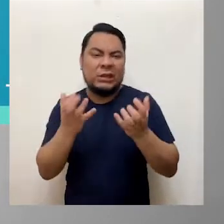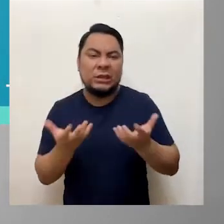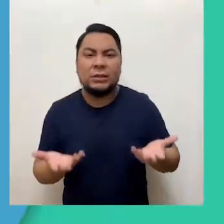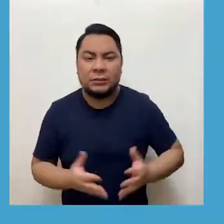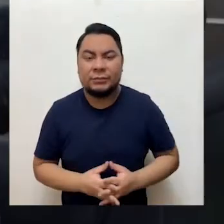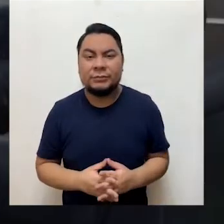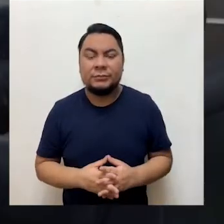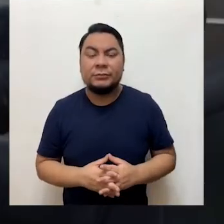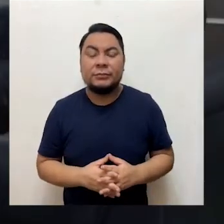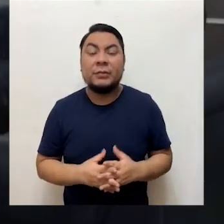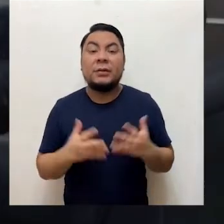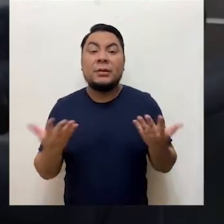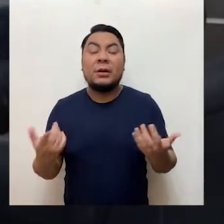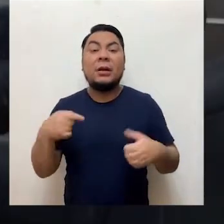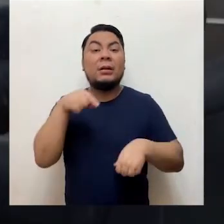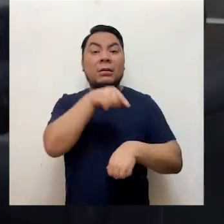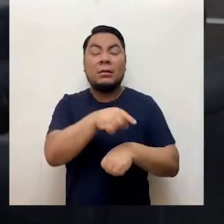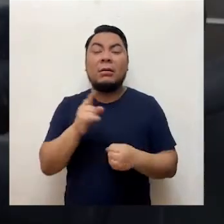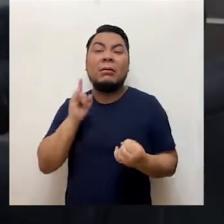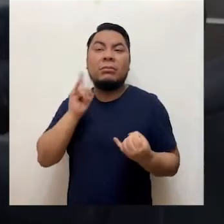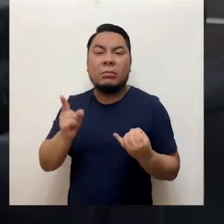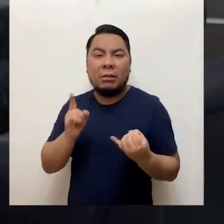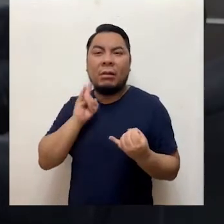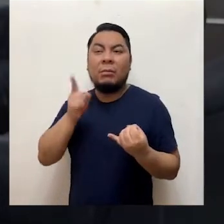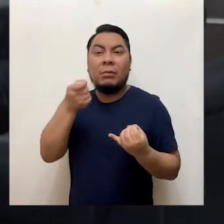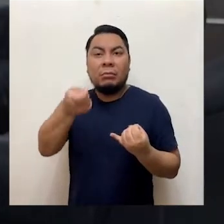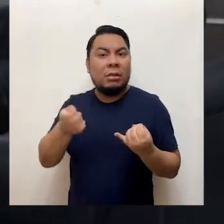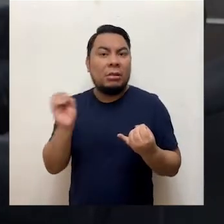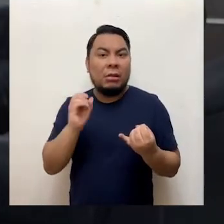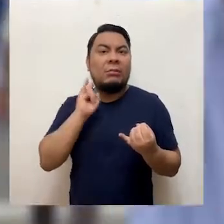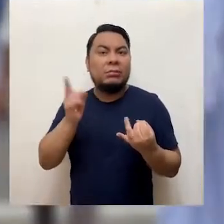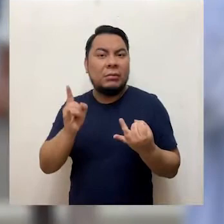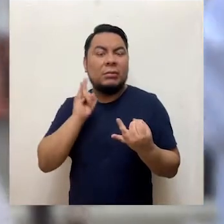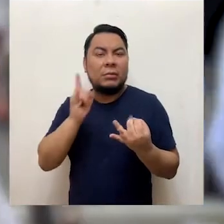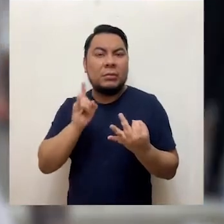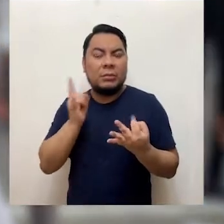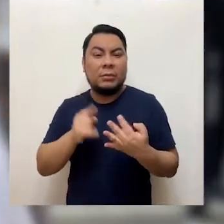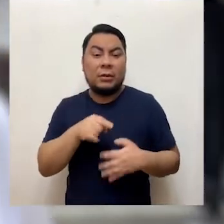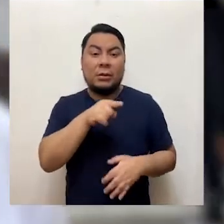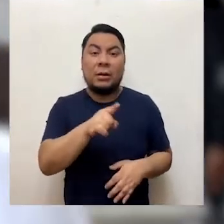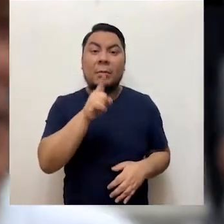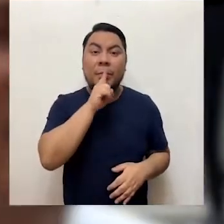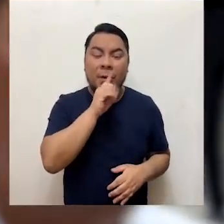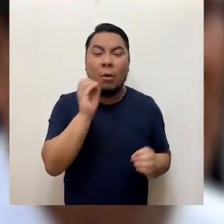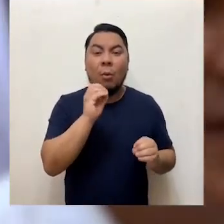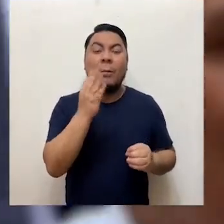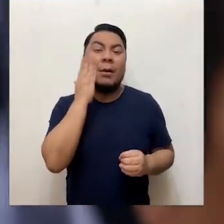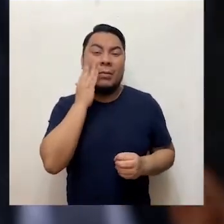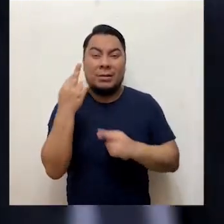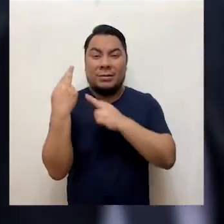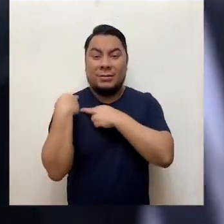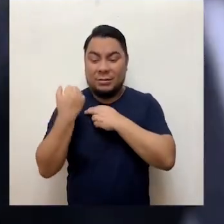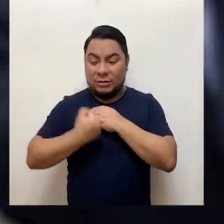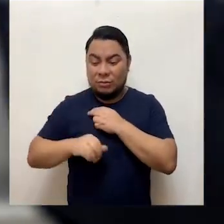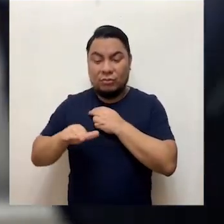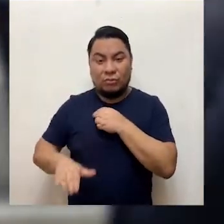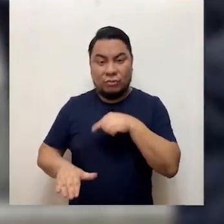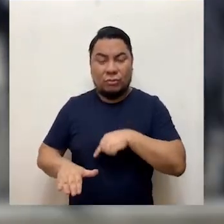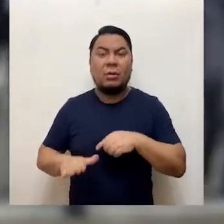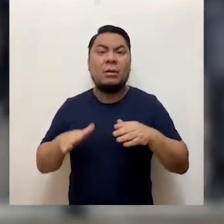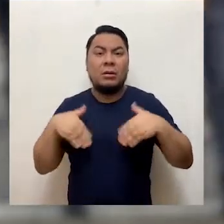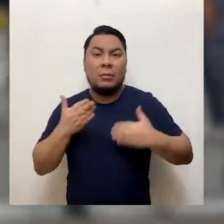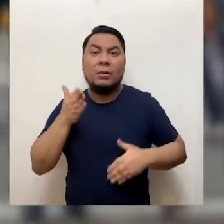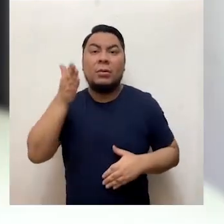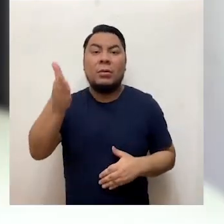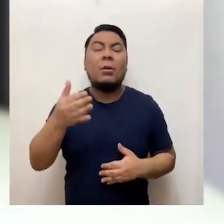alimentos? En el caso de incumplimiento del pago de las pensiones de alimentos, el padre o madre a cargo del cuidado del menor puede